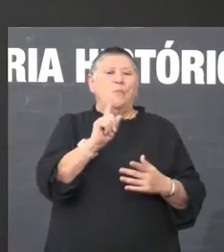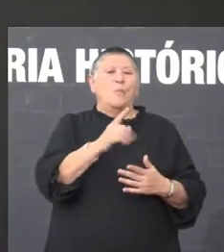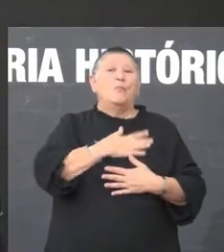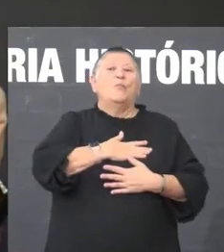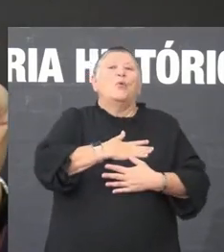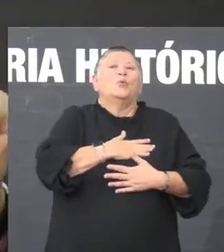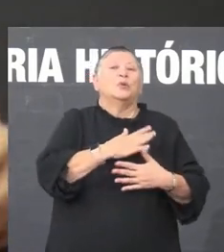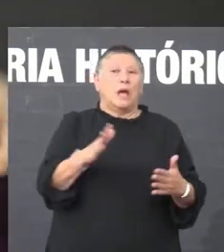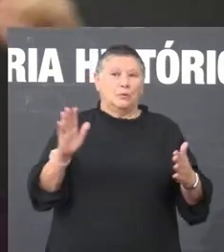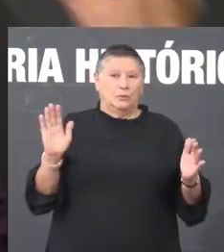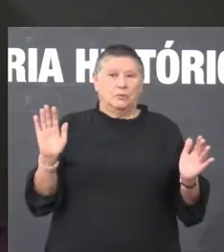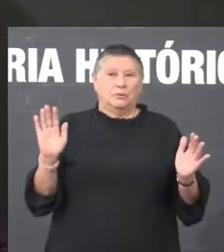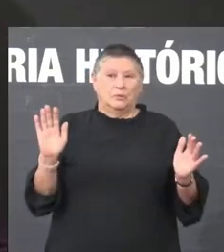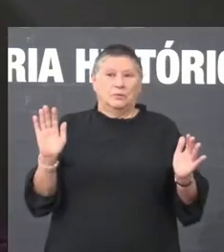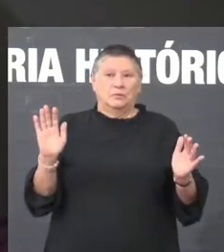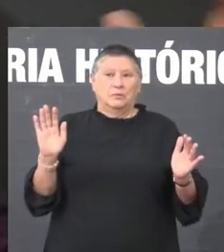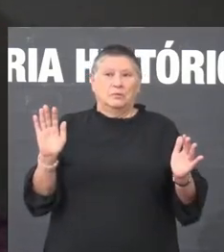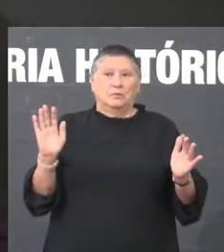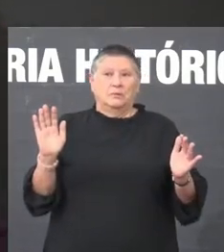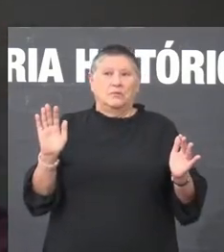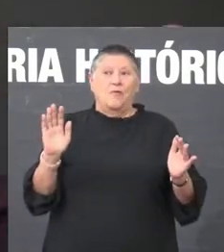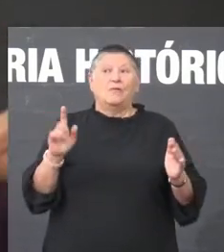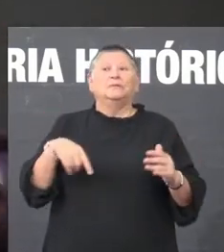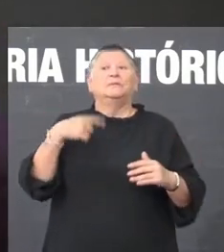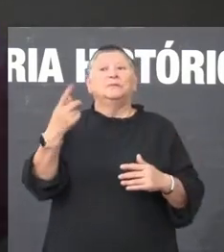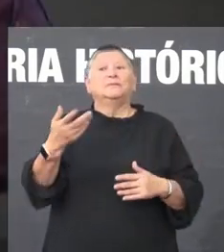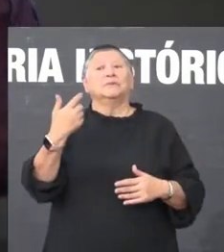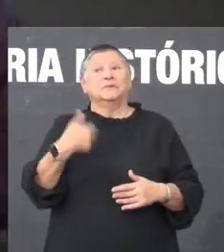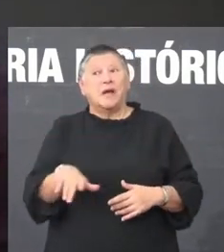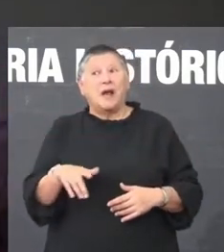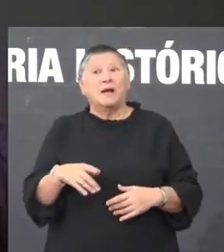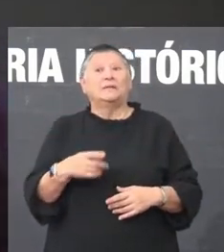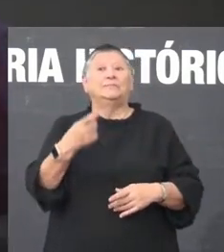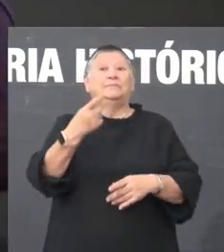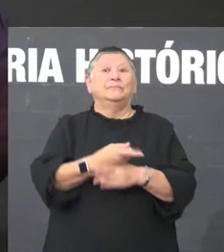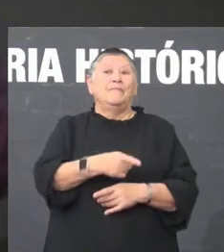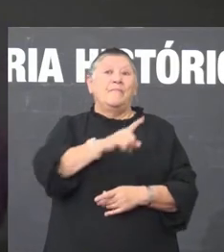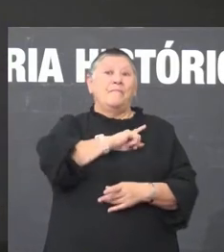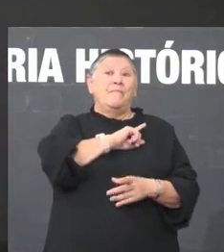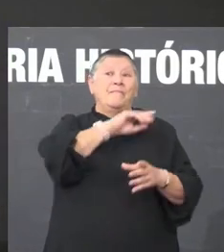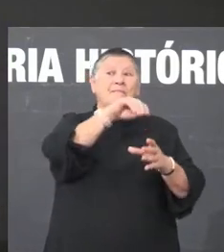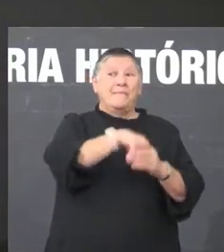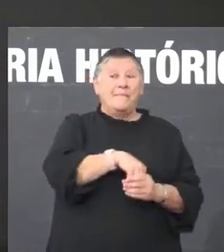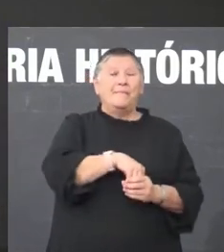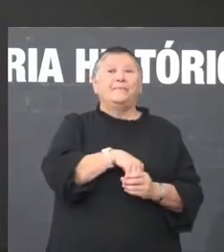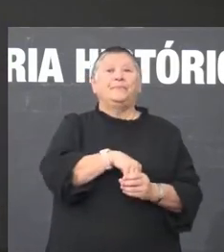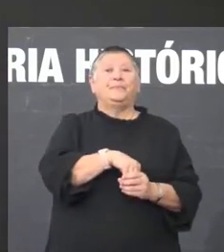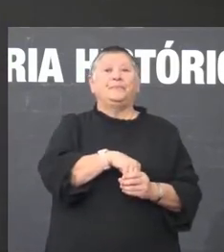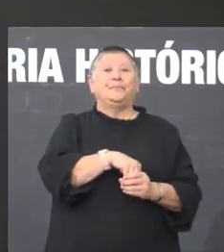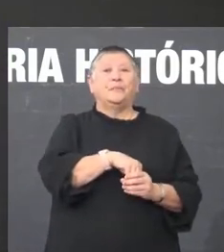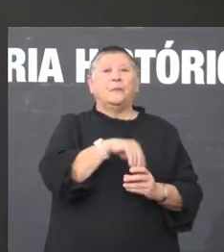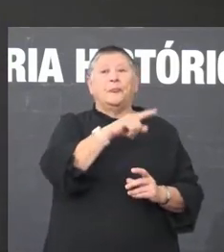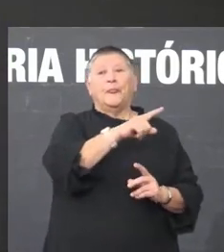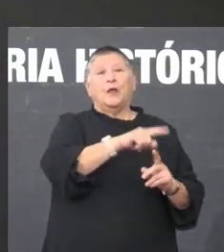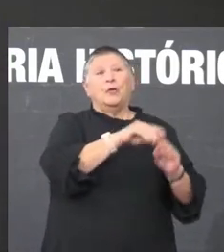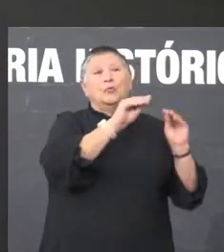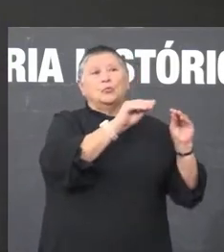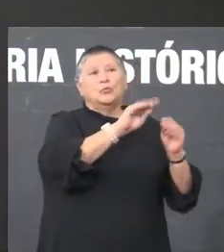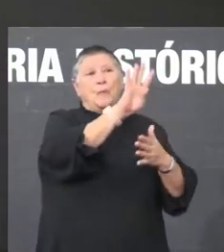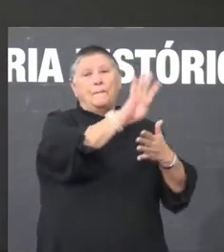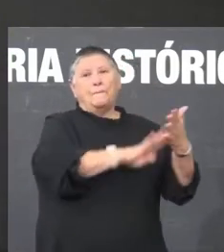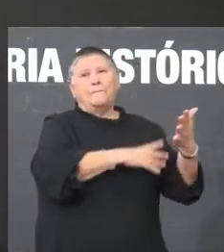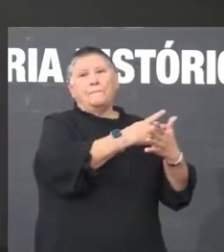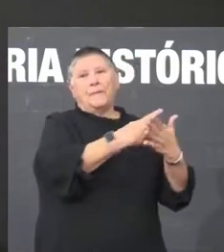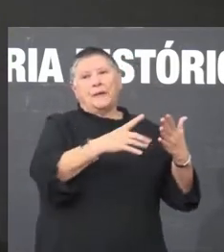voluntario. Entonces sí, ¿no? Vosotros ya antes, en base al ejército, el ejército que responde pues, a unos parámetros, a un idioma,